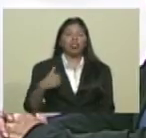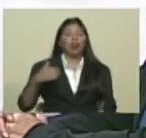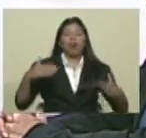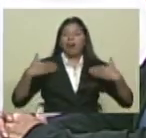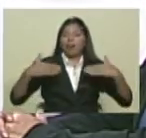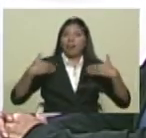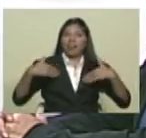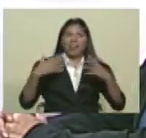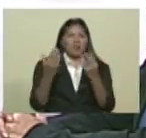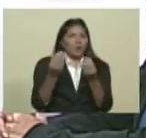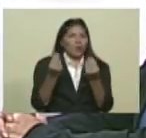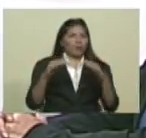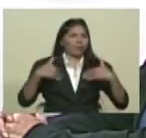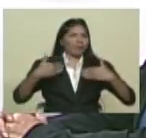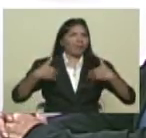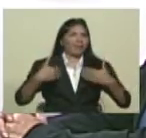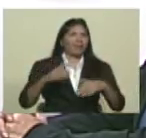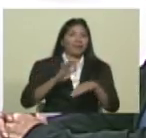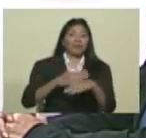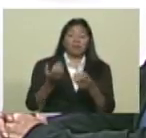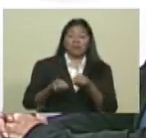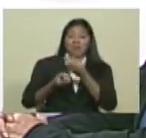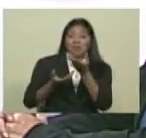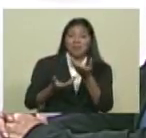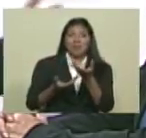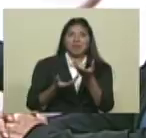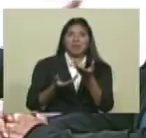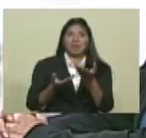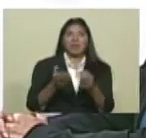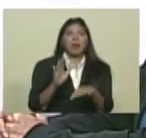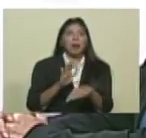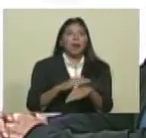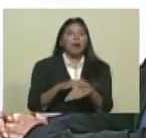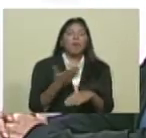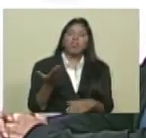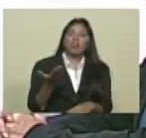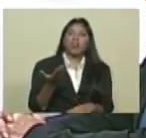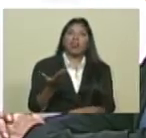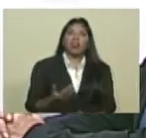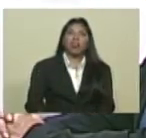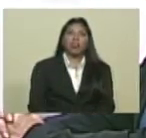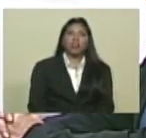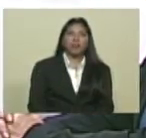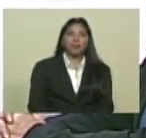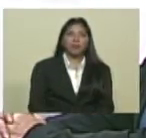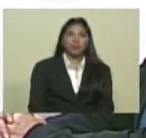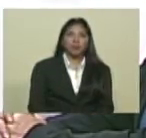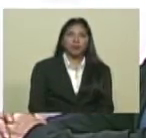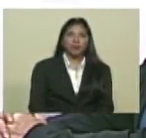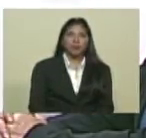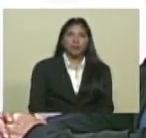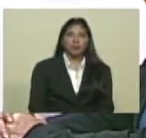mucha felicidad decir esto. Porque hace apenas